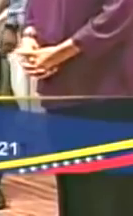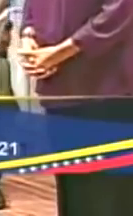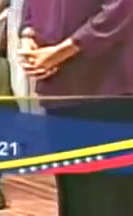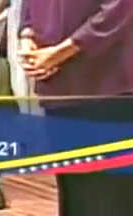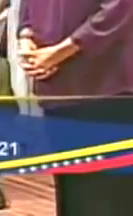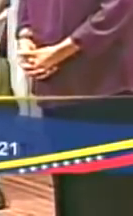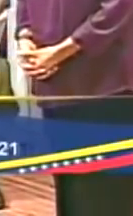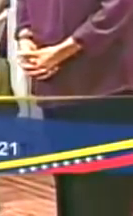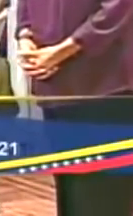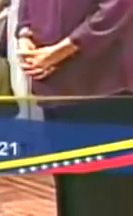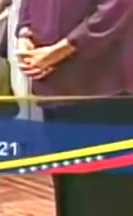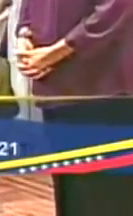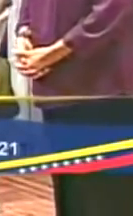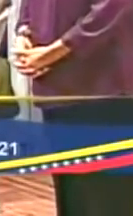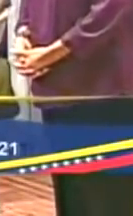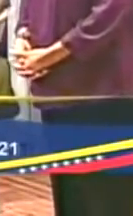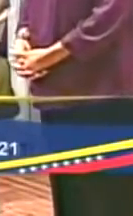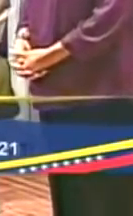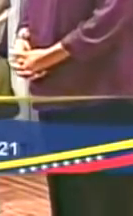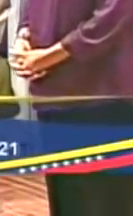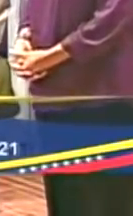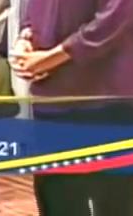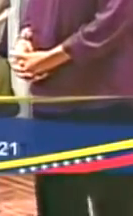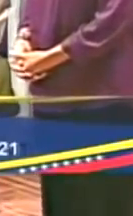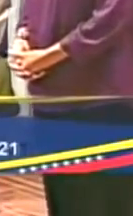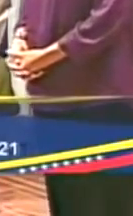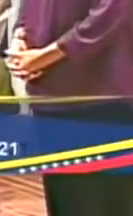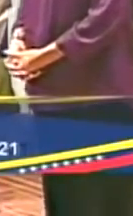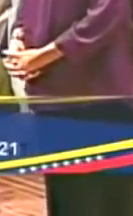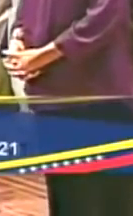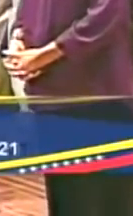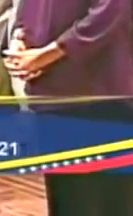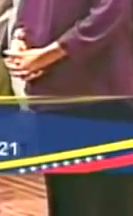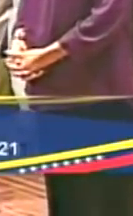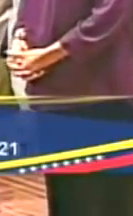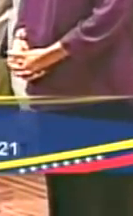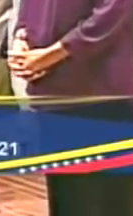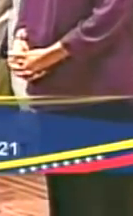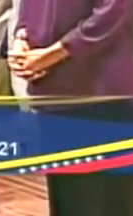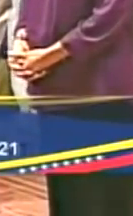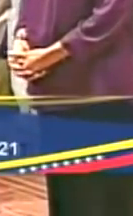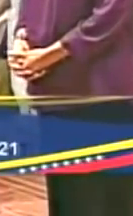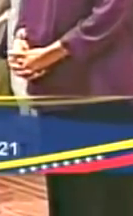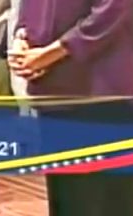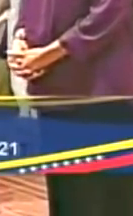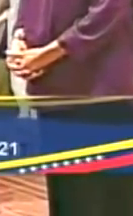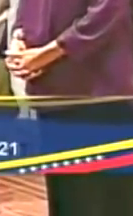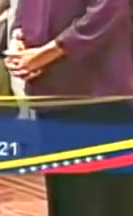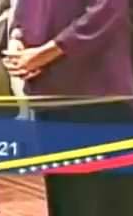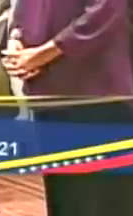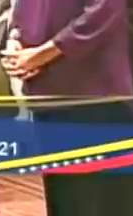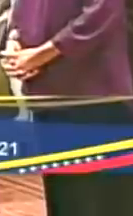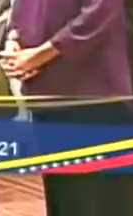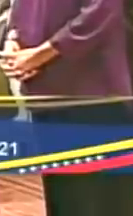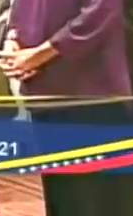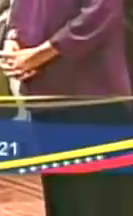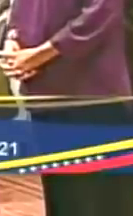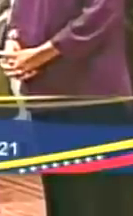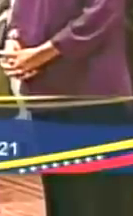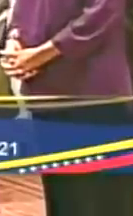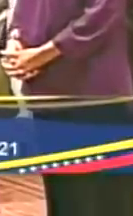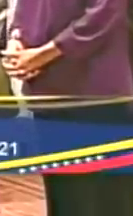Asimismo, son 165 postulaciones distribuidas en 21 estados del país, 7 entidades